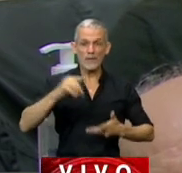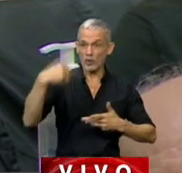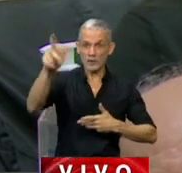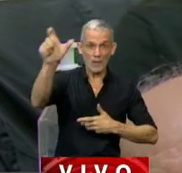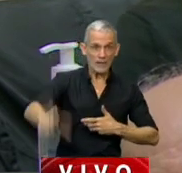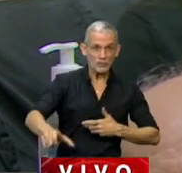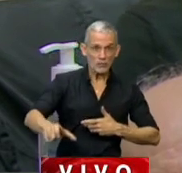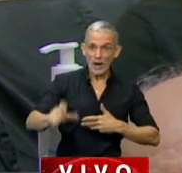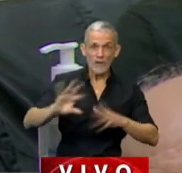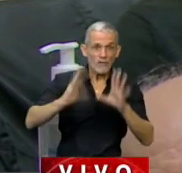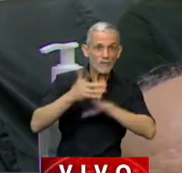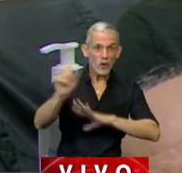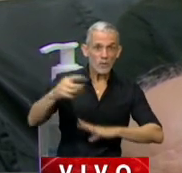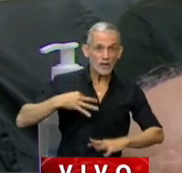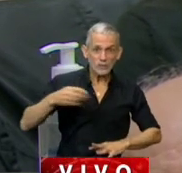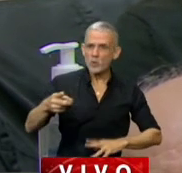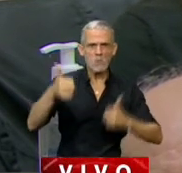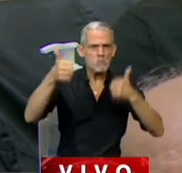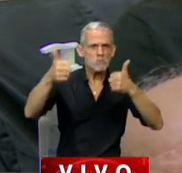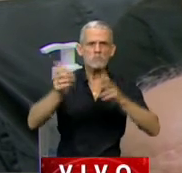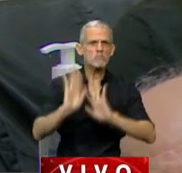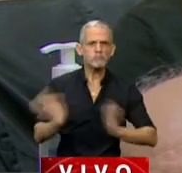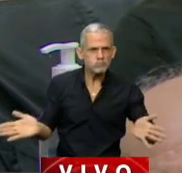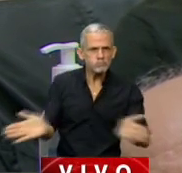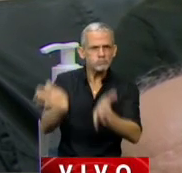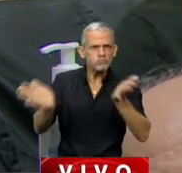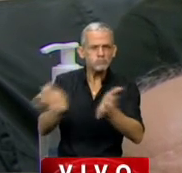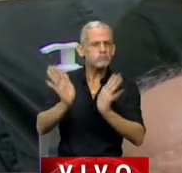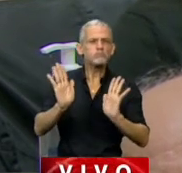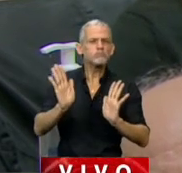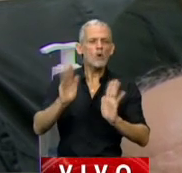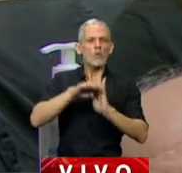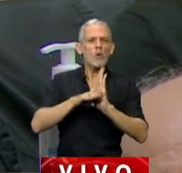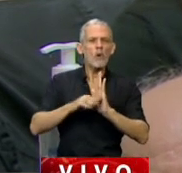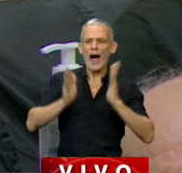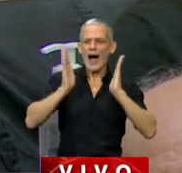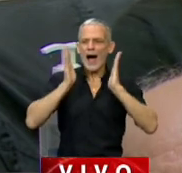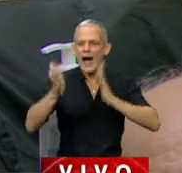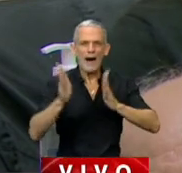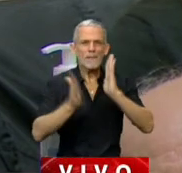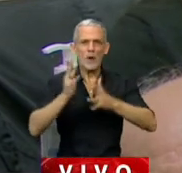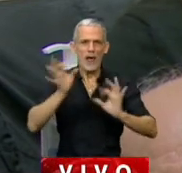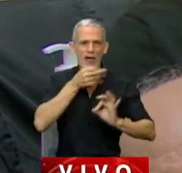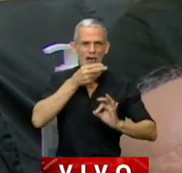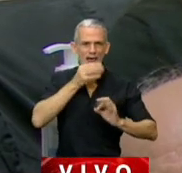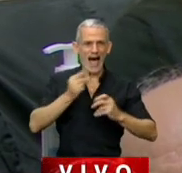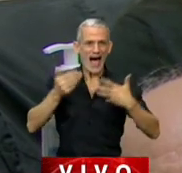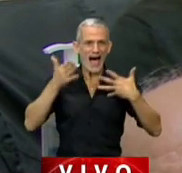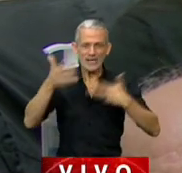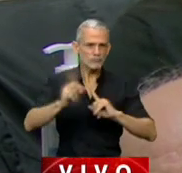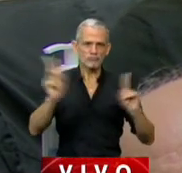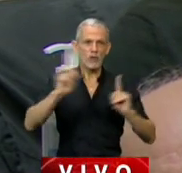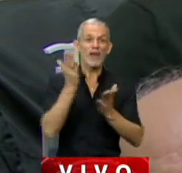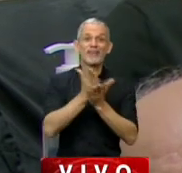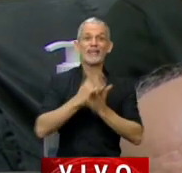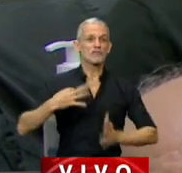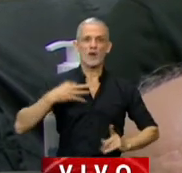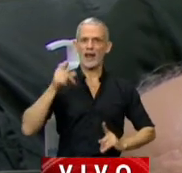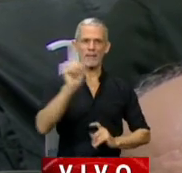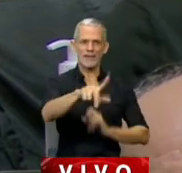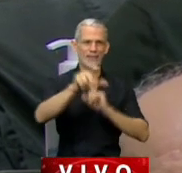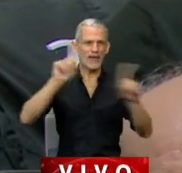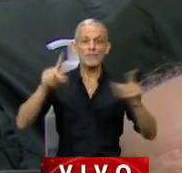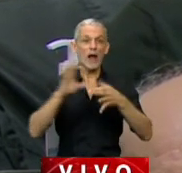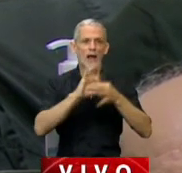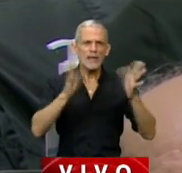prójimo, basado en el principio de no agresión y en defensa del derecho a la vida, a